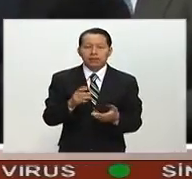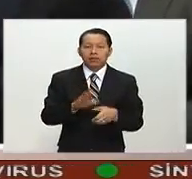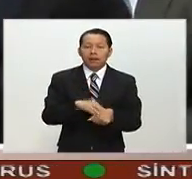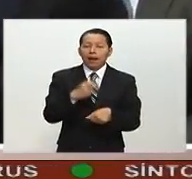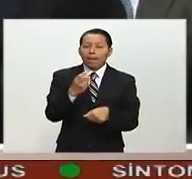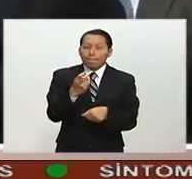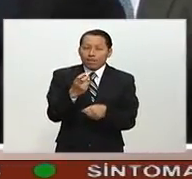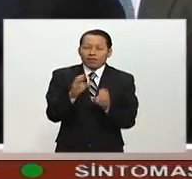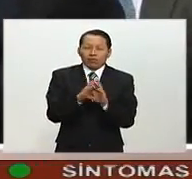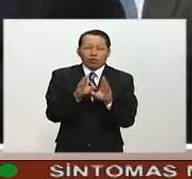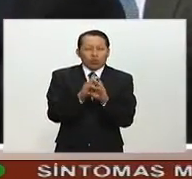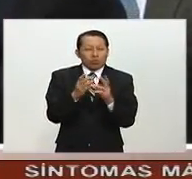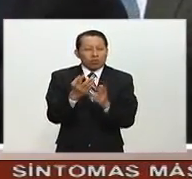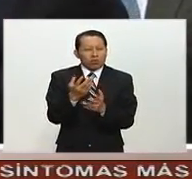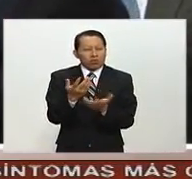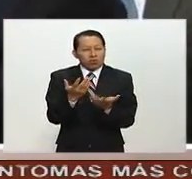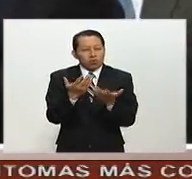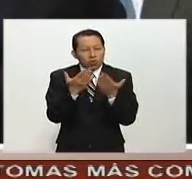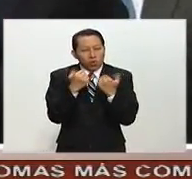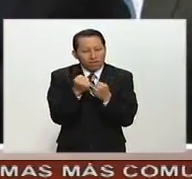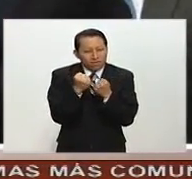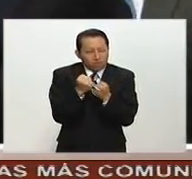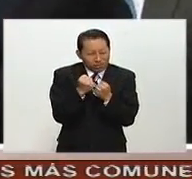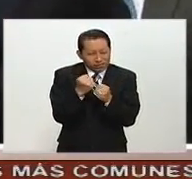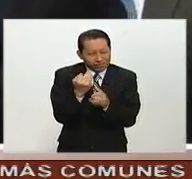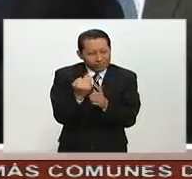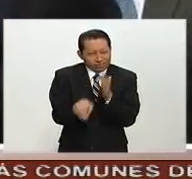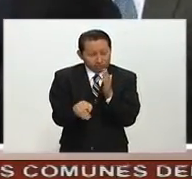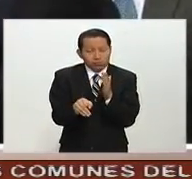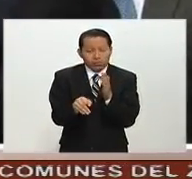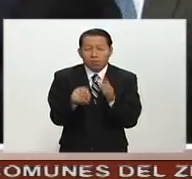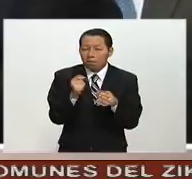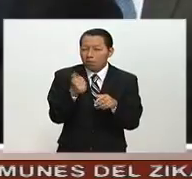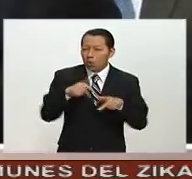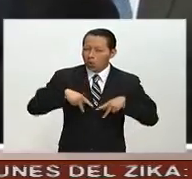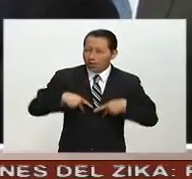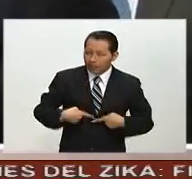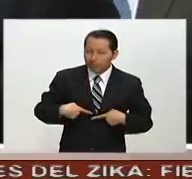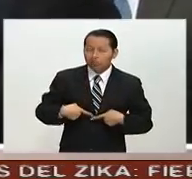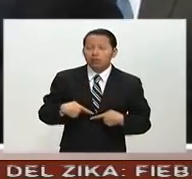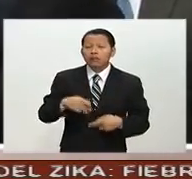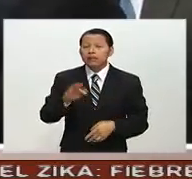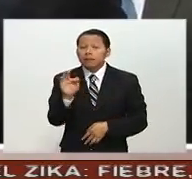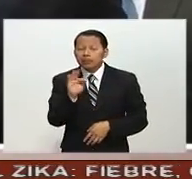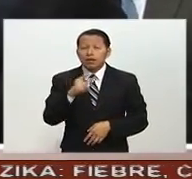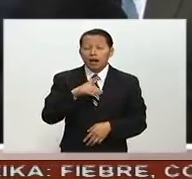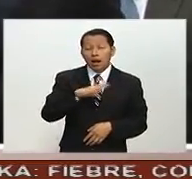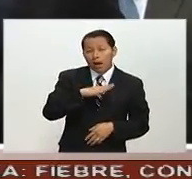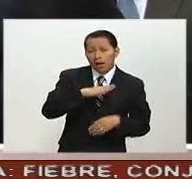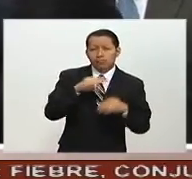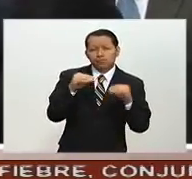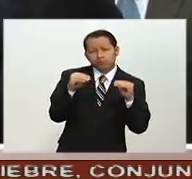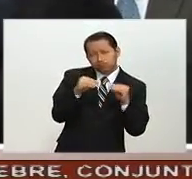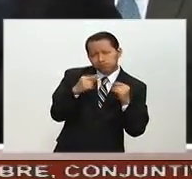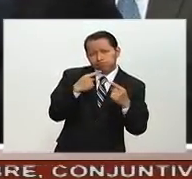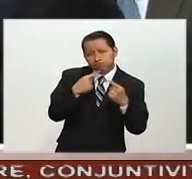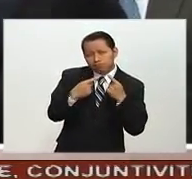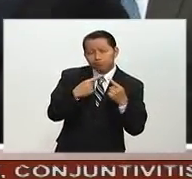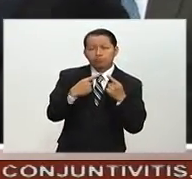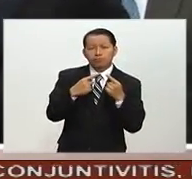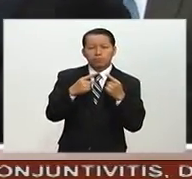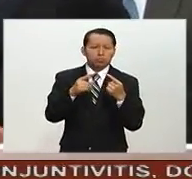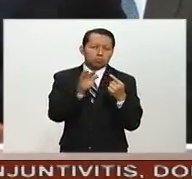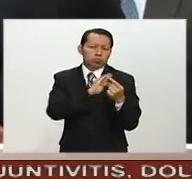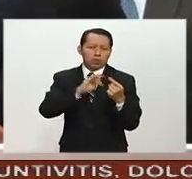alguna manera le resta cierta fuerza. Pudiera ser que en la medida en que se estanquen las negociaciones o que tenga que hacerse